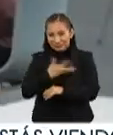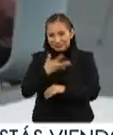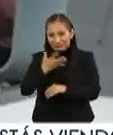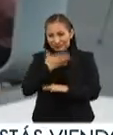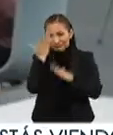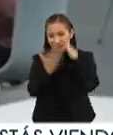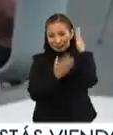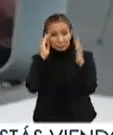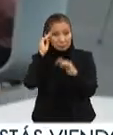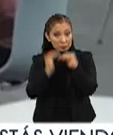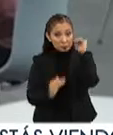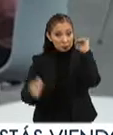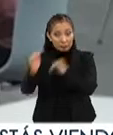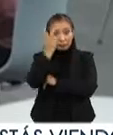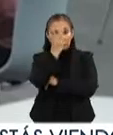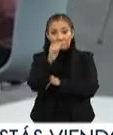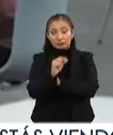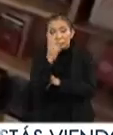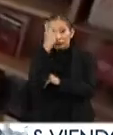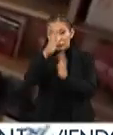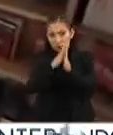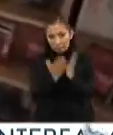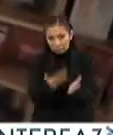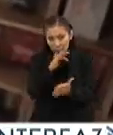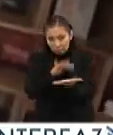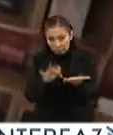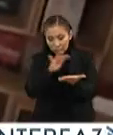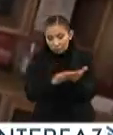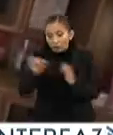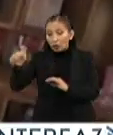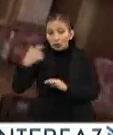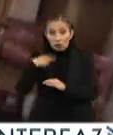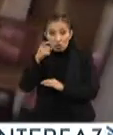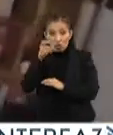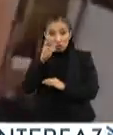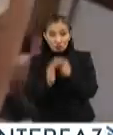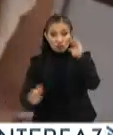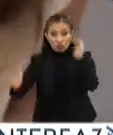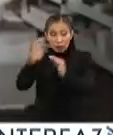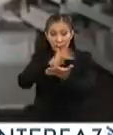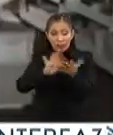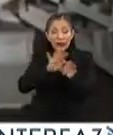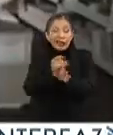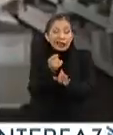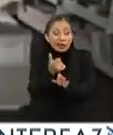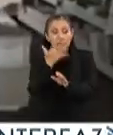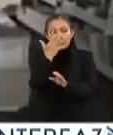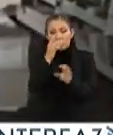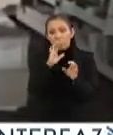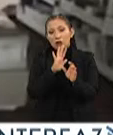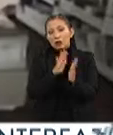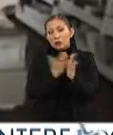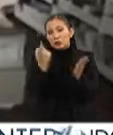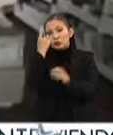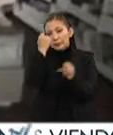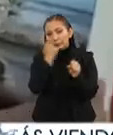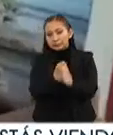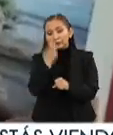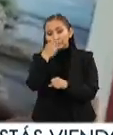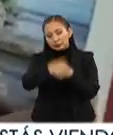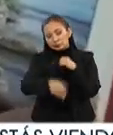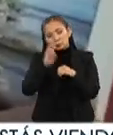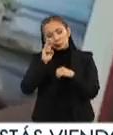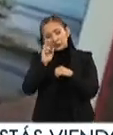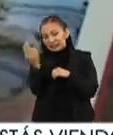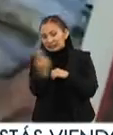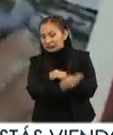con estudios de maestrías 3.3 libros y aquellos con doctorado leen casi 5 libros anuales. Estas cifras muestran